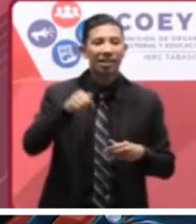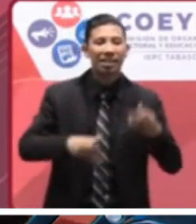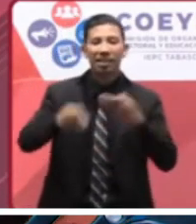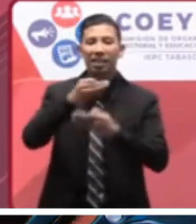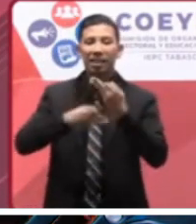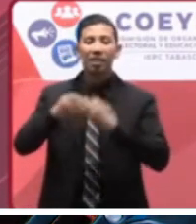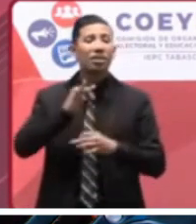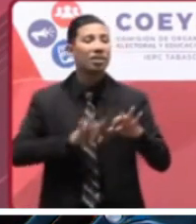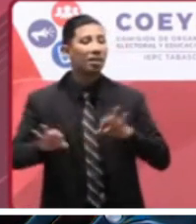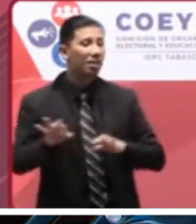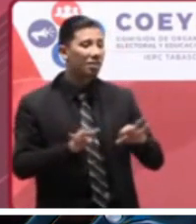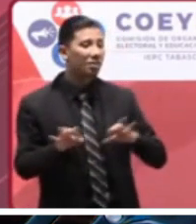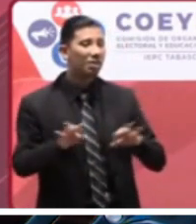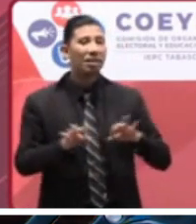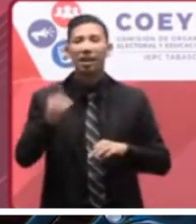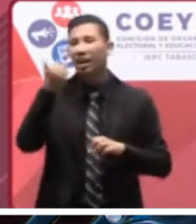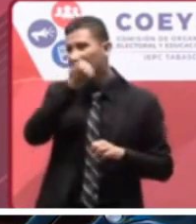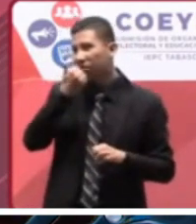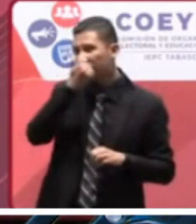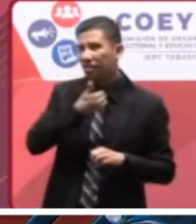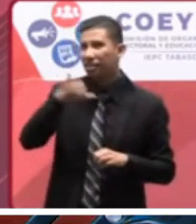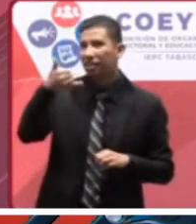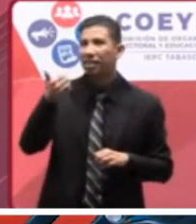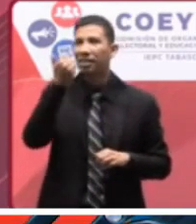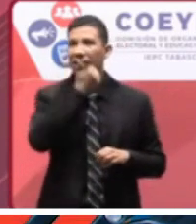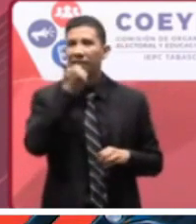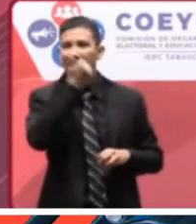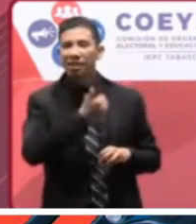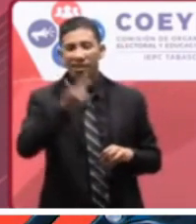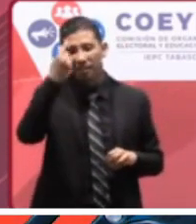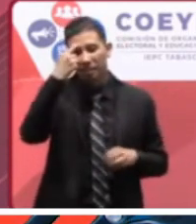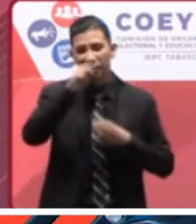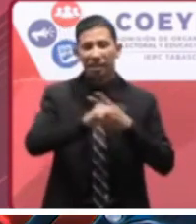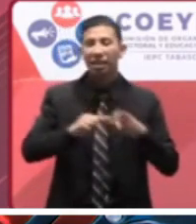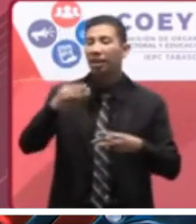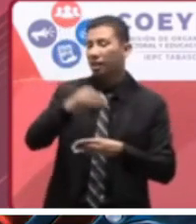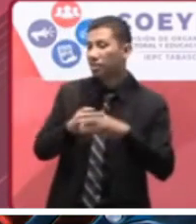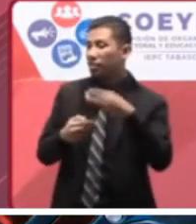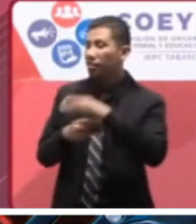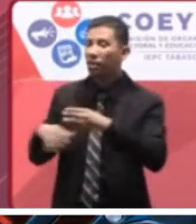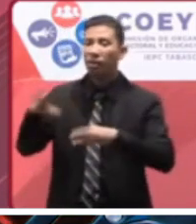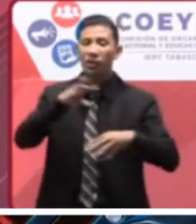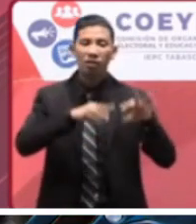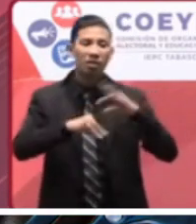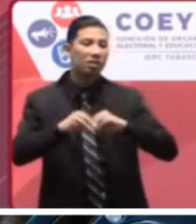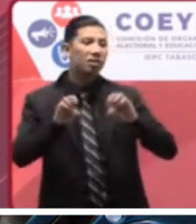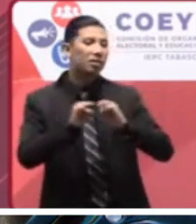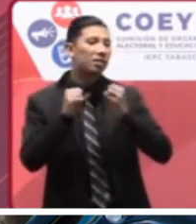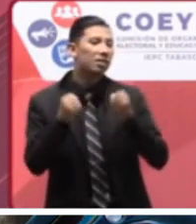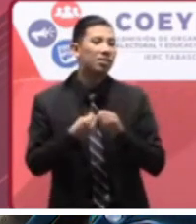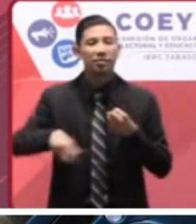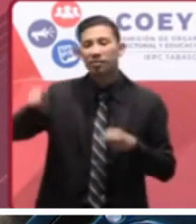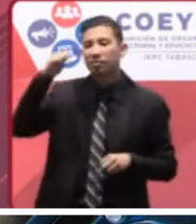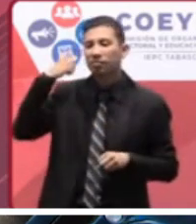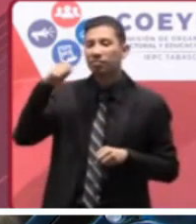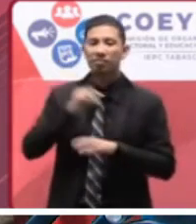democracia. Vamos a escuchar cómo una académica lo cuestiona muy duramente. Vamos a escuchar a la académica y después